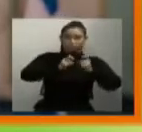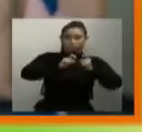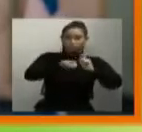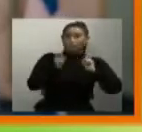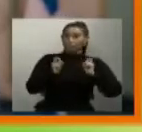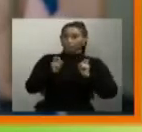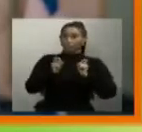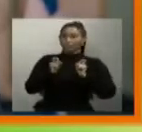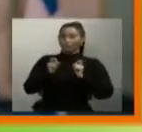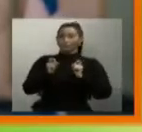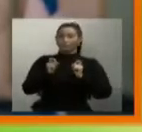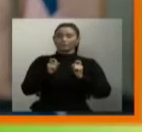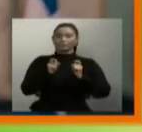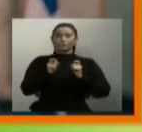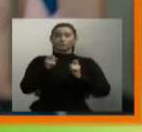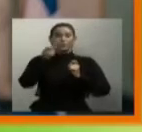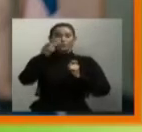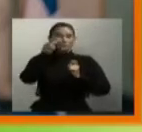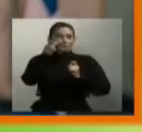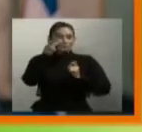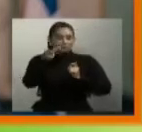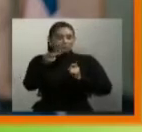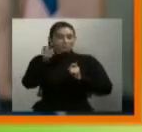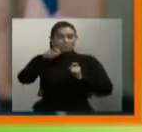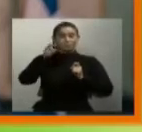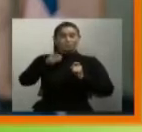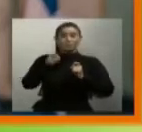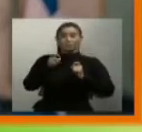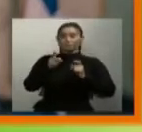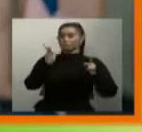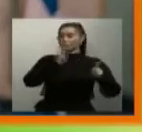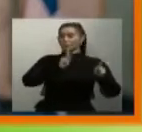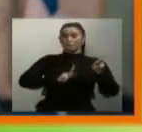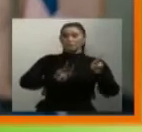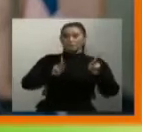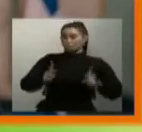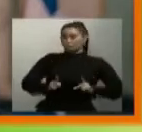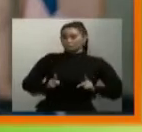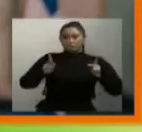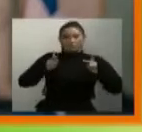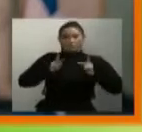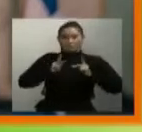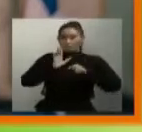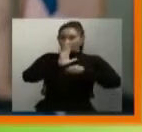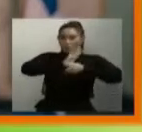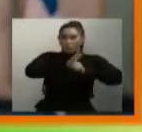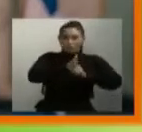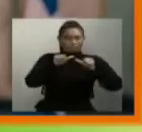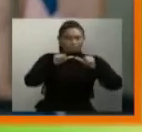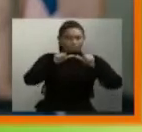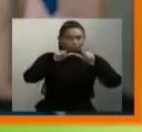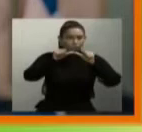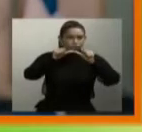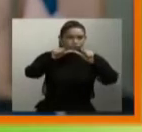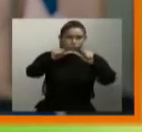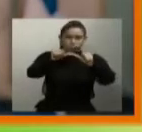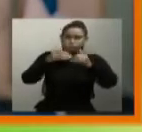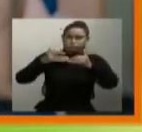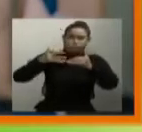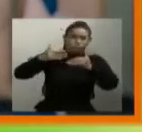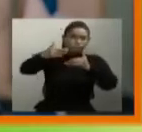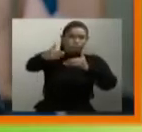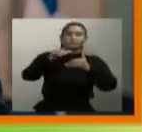a dirigente excepciones de la provincia y provincia completa para que se